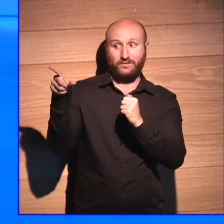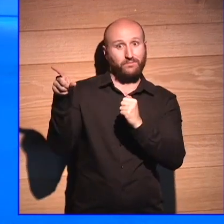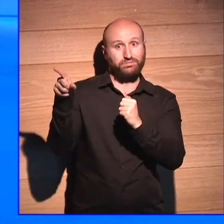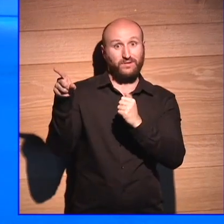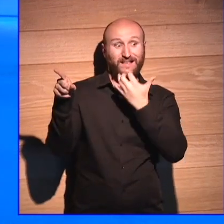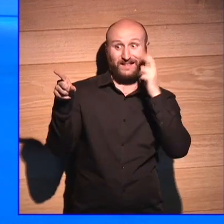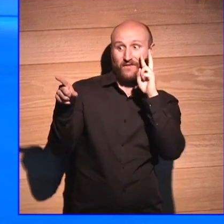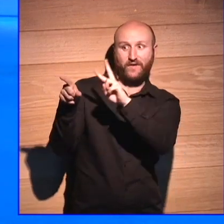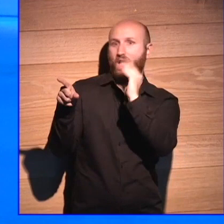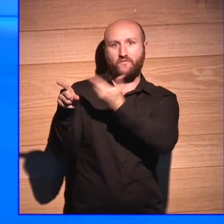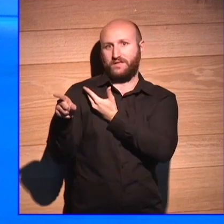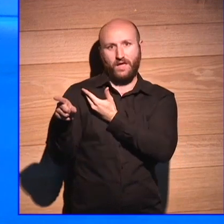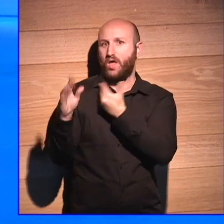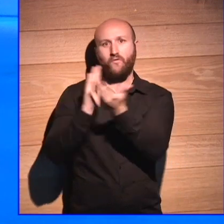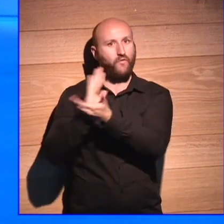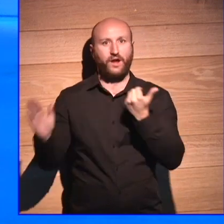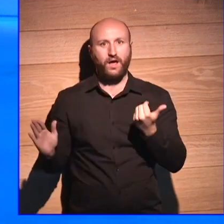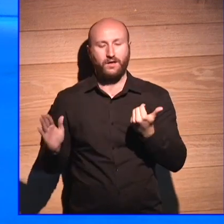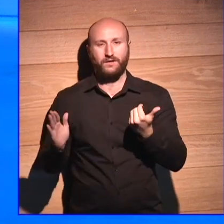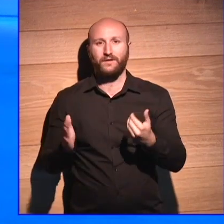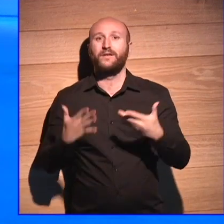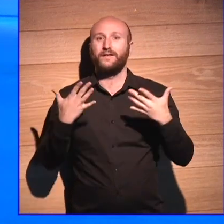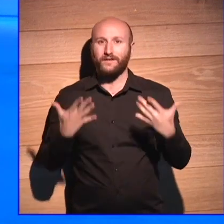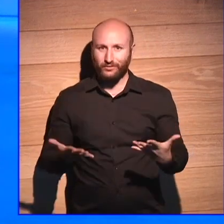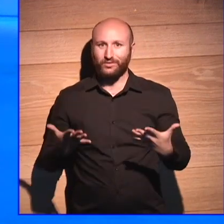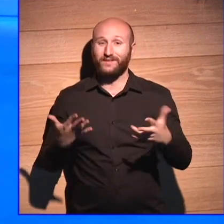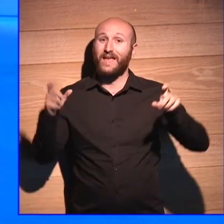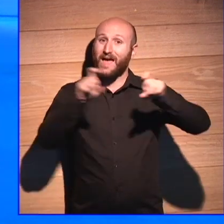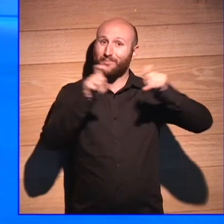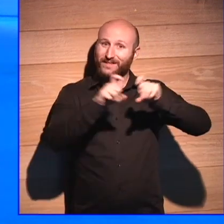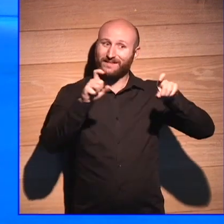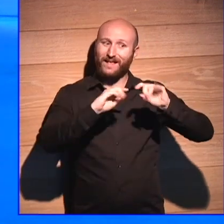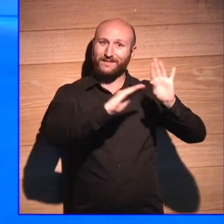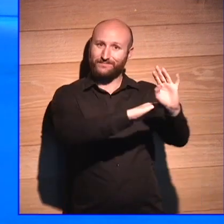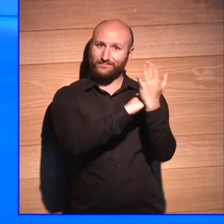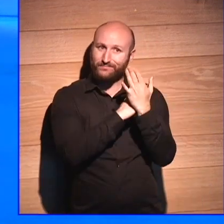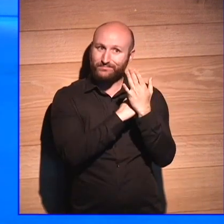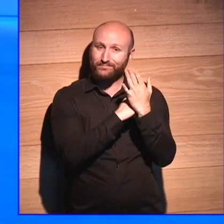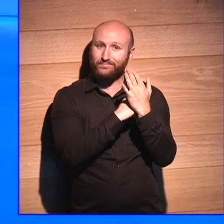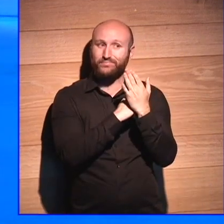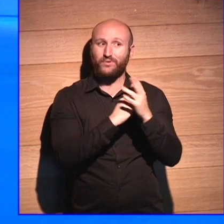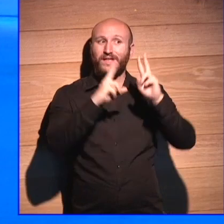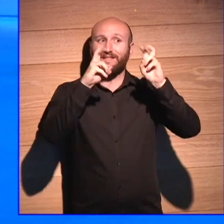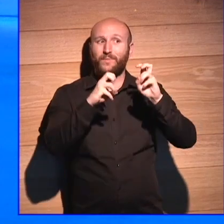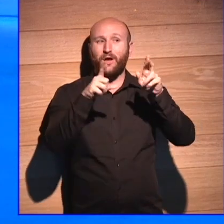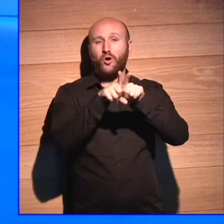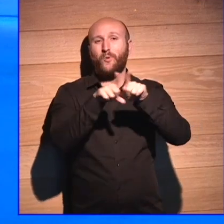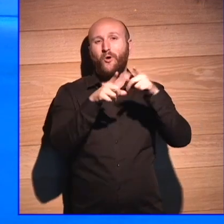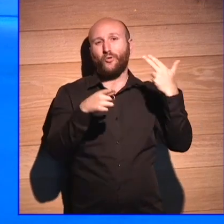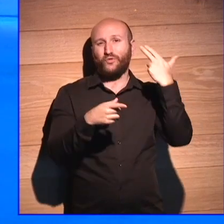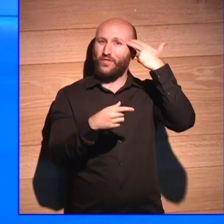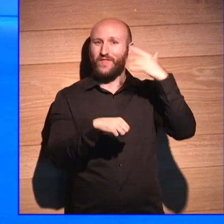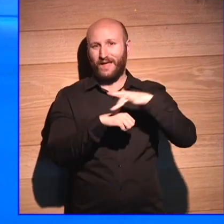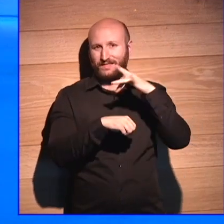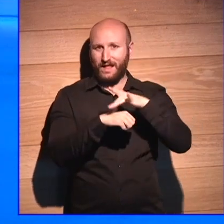perjudicar más bien, ¿no? Lo quiero retirar. Entonces hay empresas que ofrecen webs de suicidio digital, en